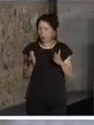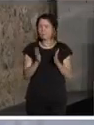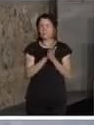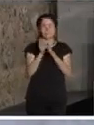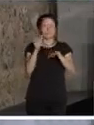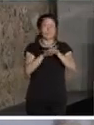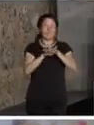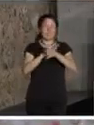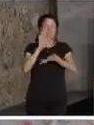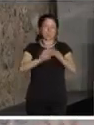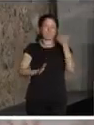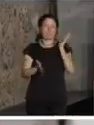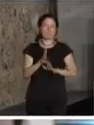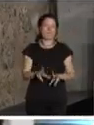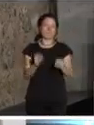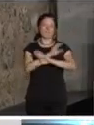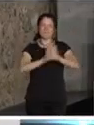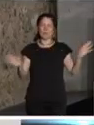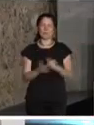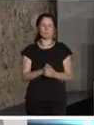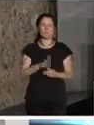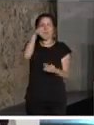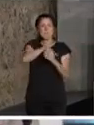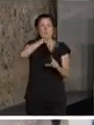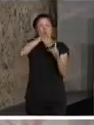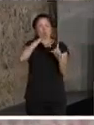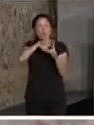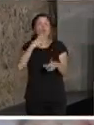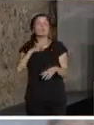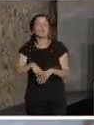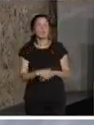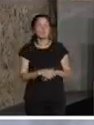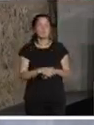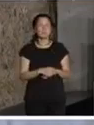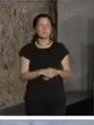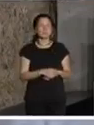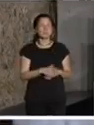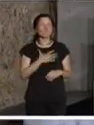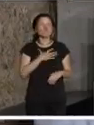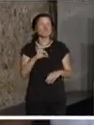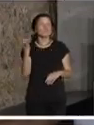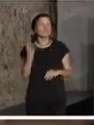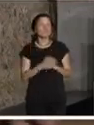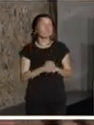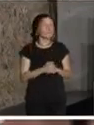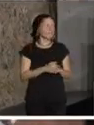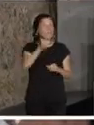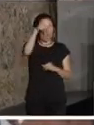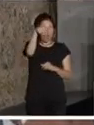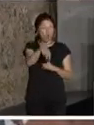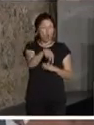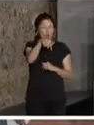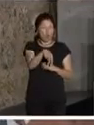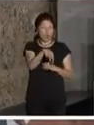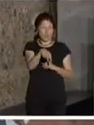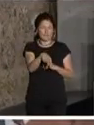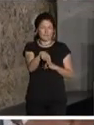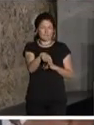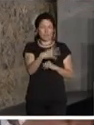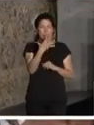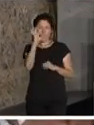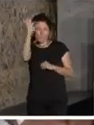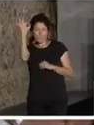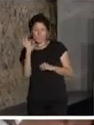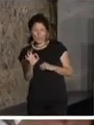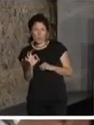acababa el gobierno de coalición el voto Útil es el que ha posibilitado Que hoy ya no haya un